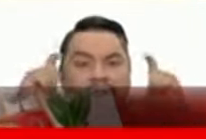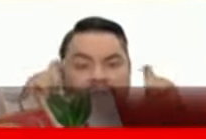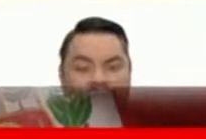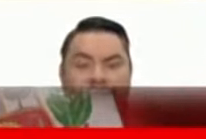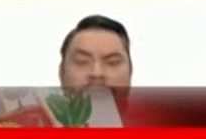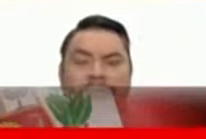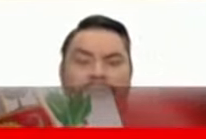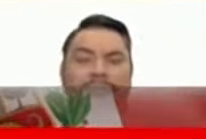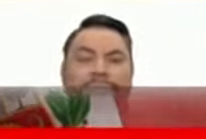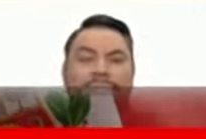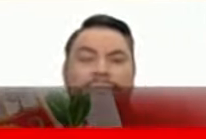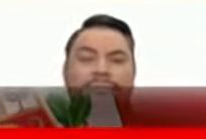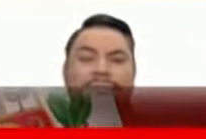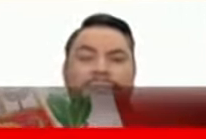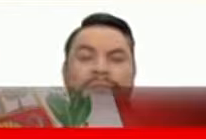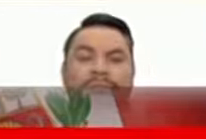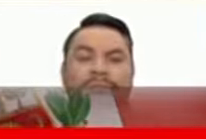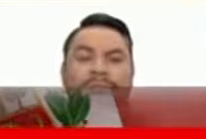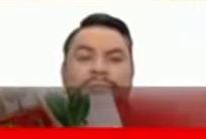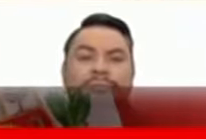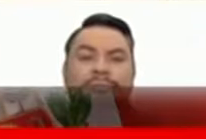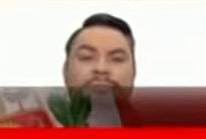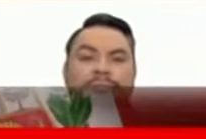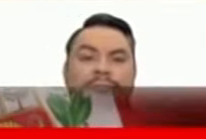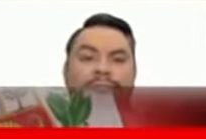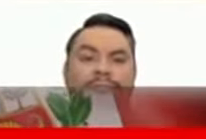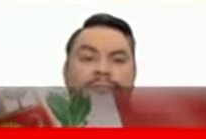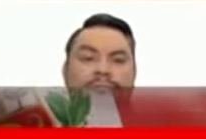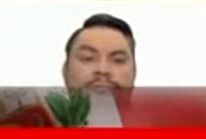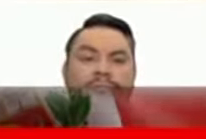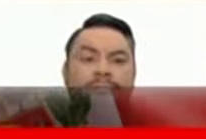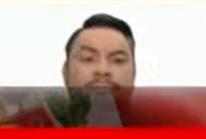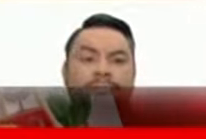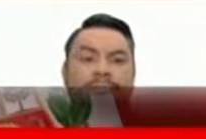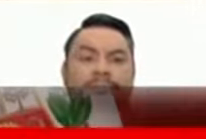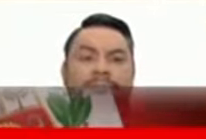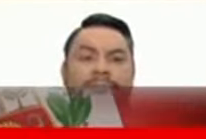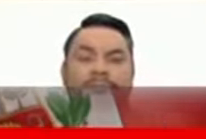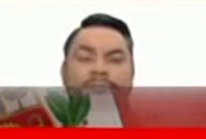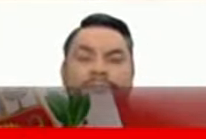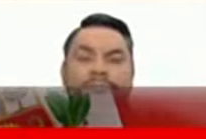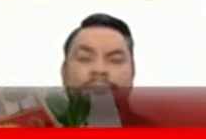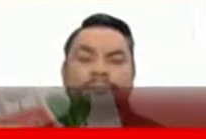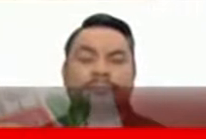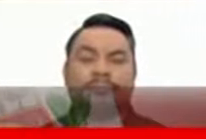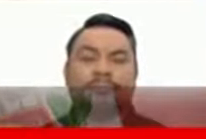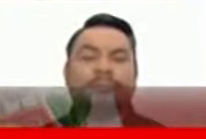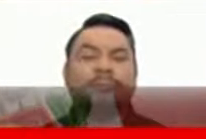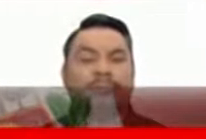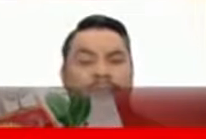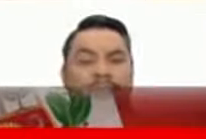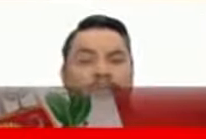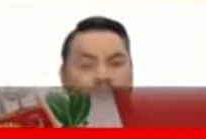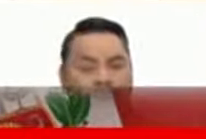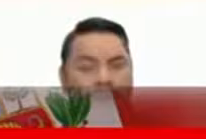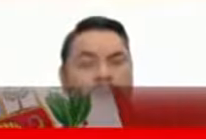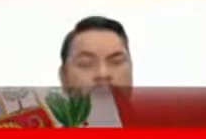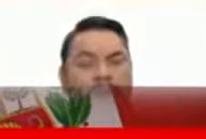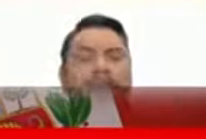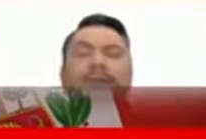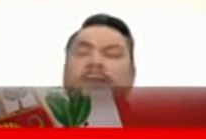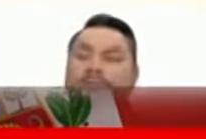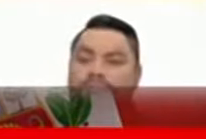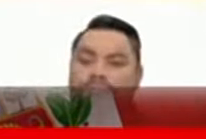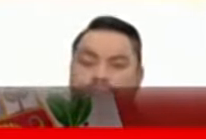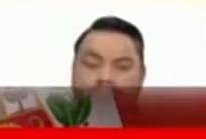de Relaciones Exteriores lo acaba de asumir el señor Elmer Gonzalo. Asimismo, el